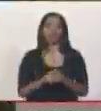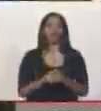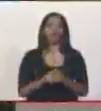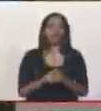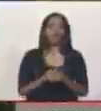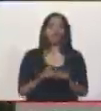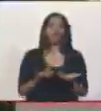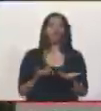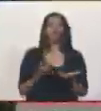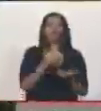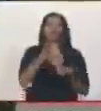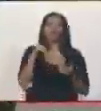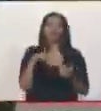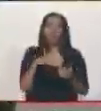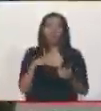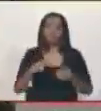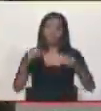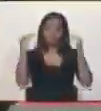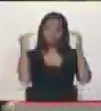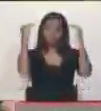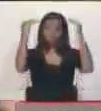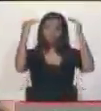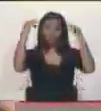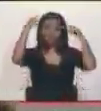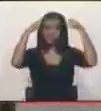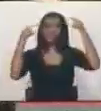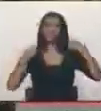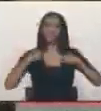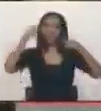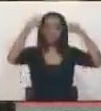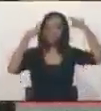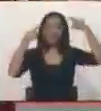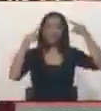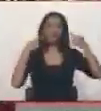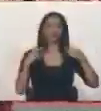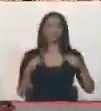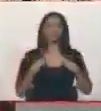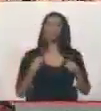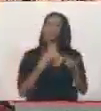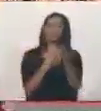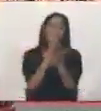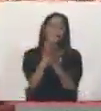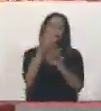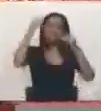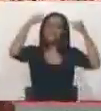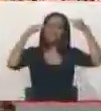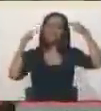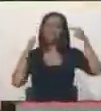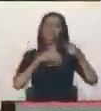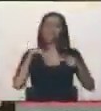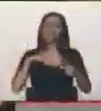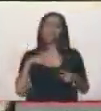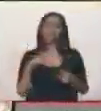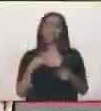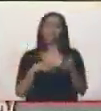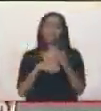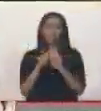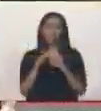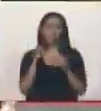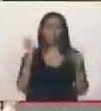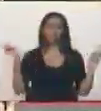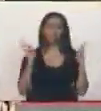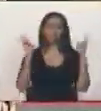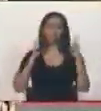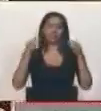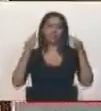de nuestro legado, de nuestro gigante comandante Chávez, ¡que viva Chávez! ¡Que viva! Eternamente Chávez, nosotros vamos a una victoria segura,